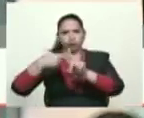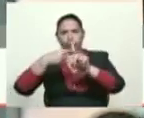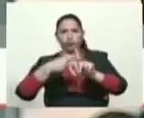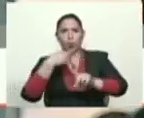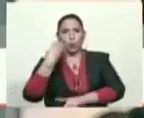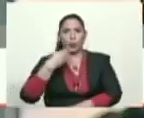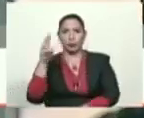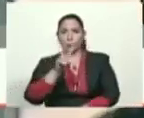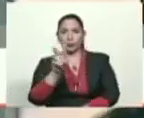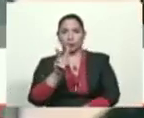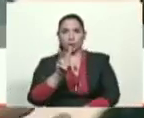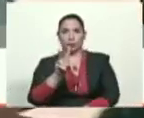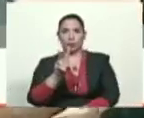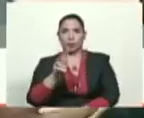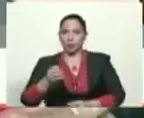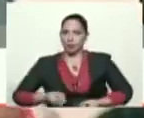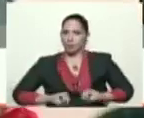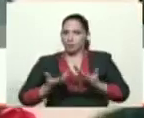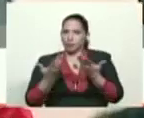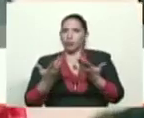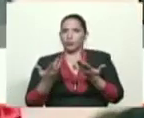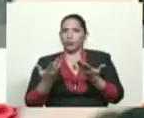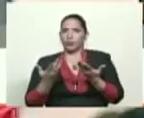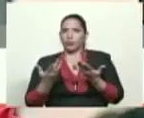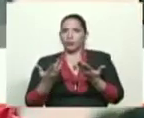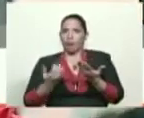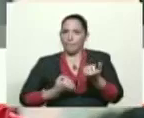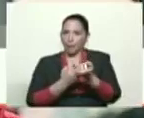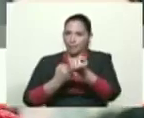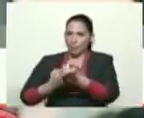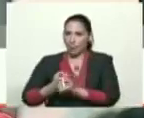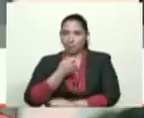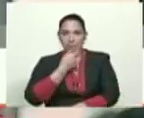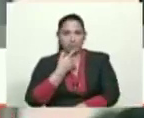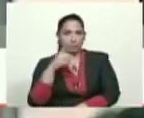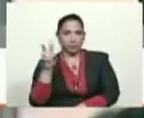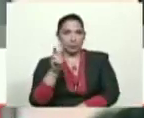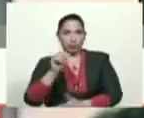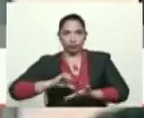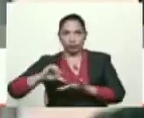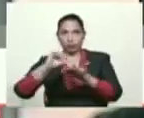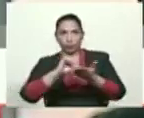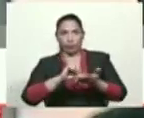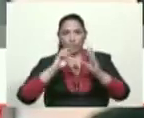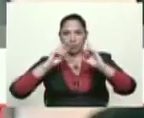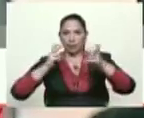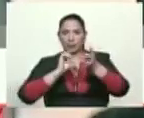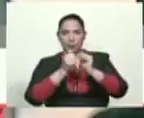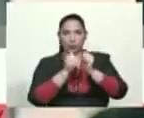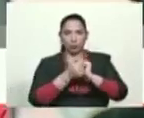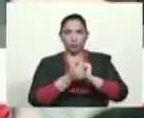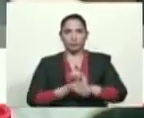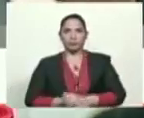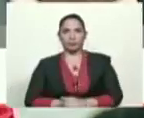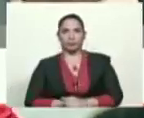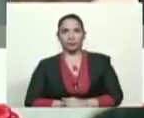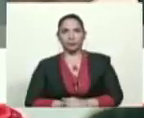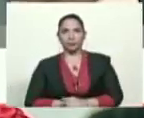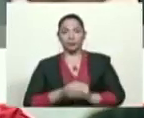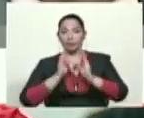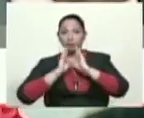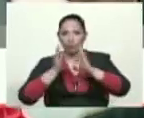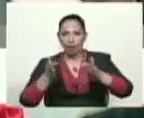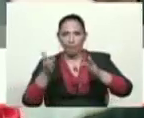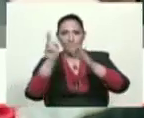para dar un permito arena en todo el embellecimiento de nuestras ciudades en el tema deportivo los bulevares